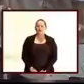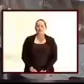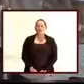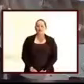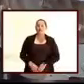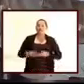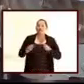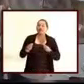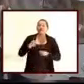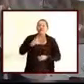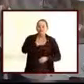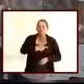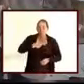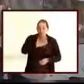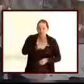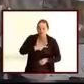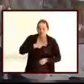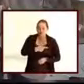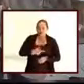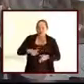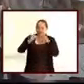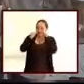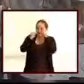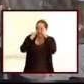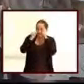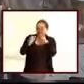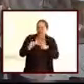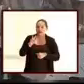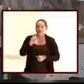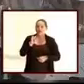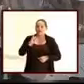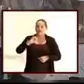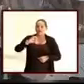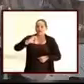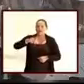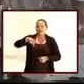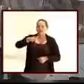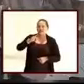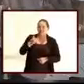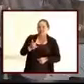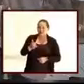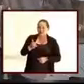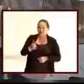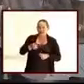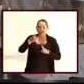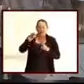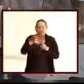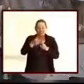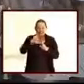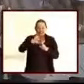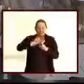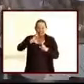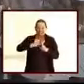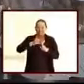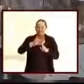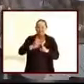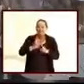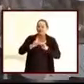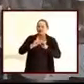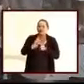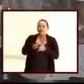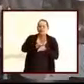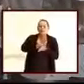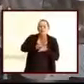me dio mucho gusto escuchar a Vicky. Vicky es el reflejo de ese sentimiento más puro